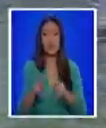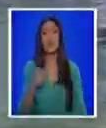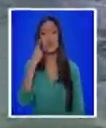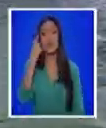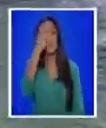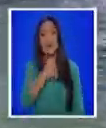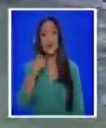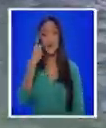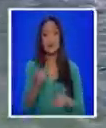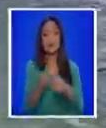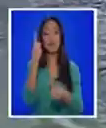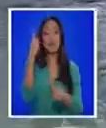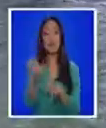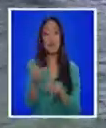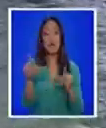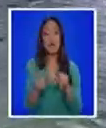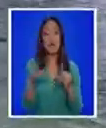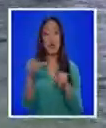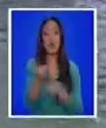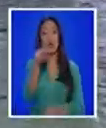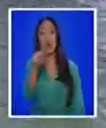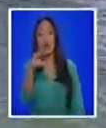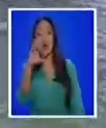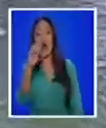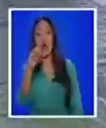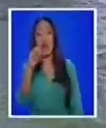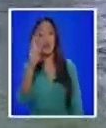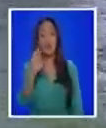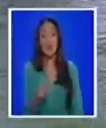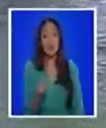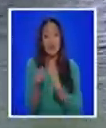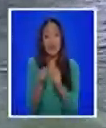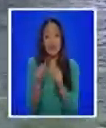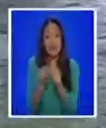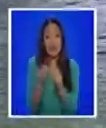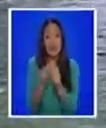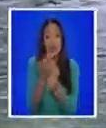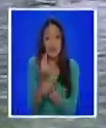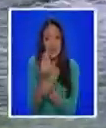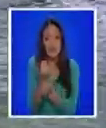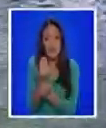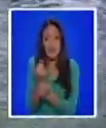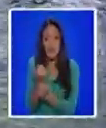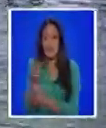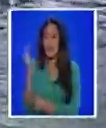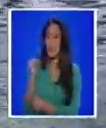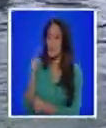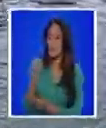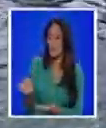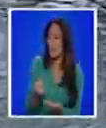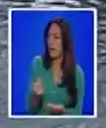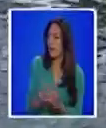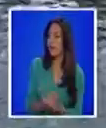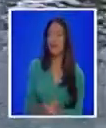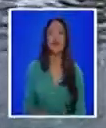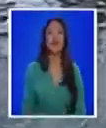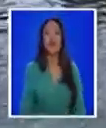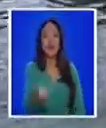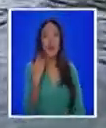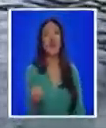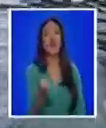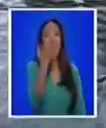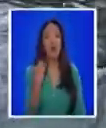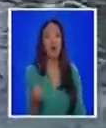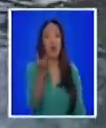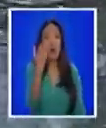del Pueblo está en primer lugar y está cerquita de la meta. Se acerca a la meta, Fátima, aliento a ellos. ¡Ay, corre, señores, el Comité